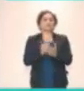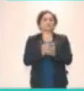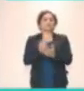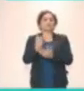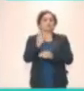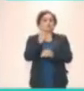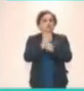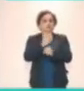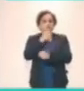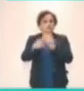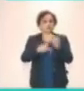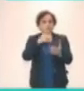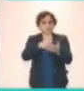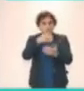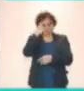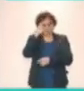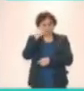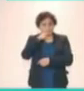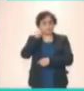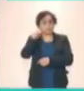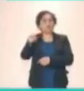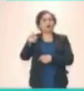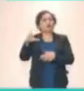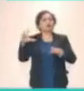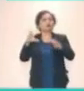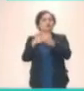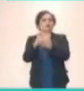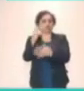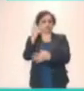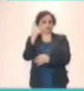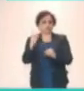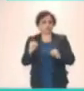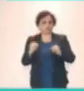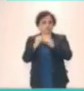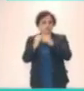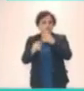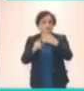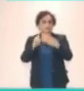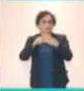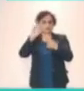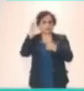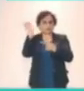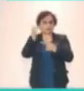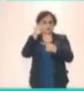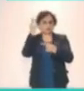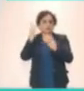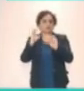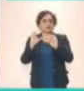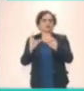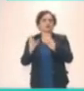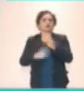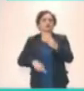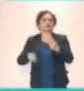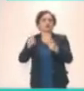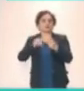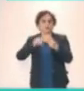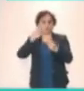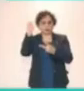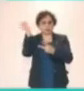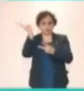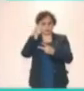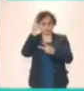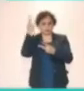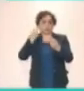segundo lugar corresponde a una colaboración entre tres instituciones, la Universidad Autónoma de Chiapas, la Universidad Nacional